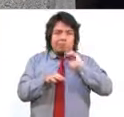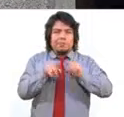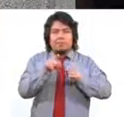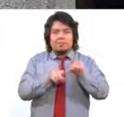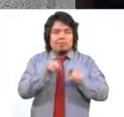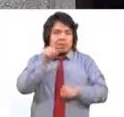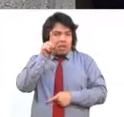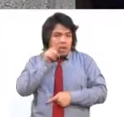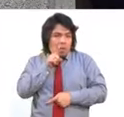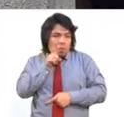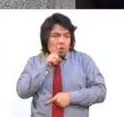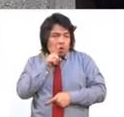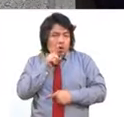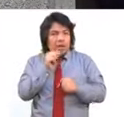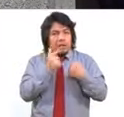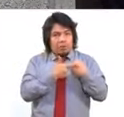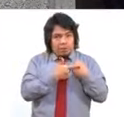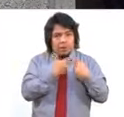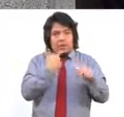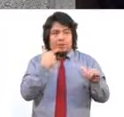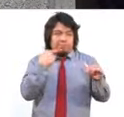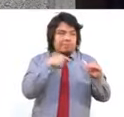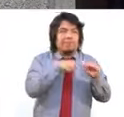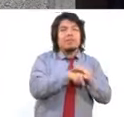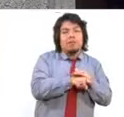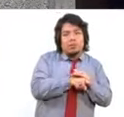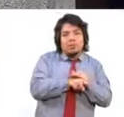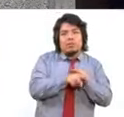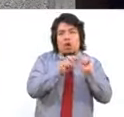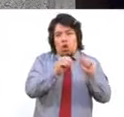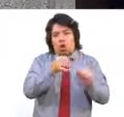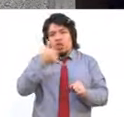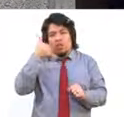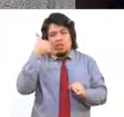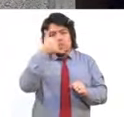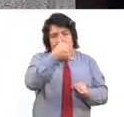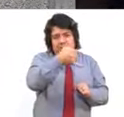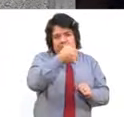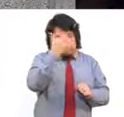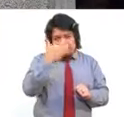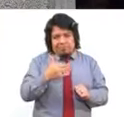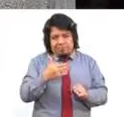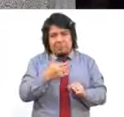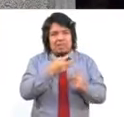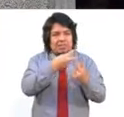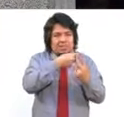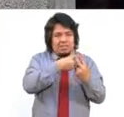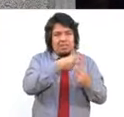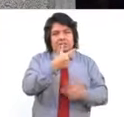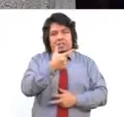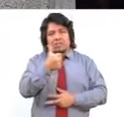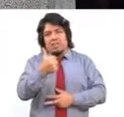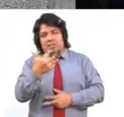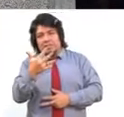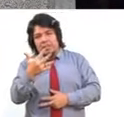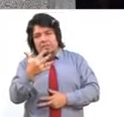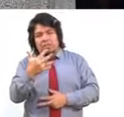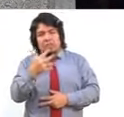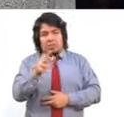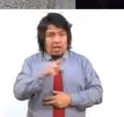llegan a hacer este tipo de denuncias o de llamadas a este asterisco 765. ¿Hay